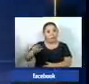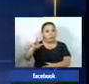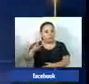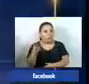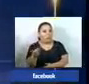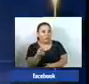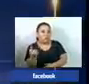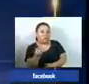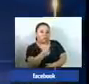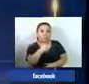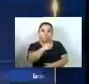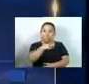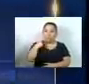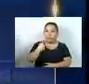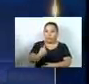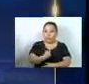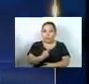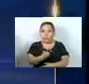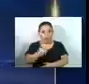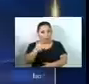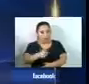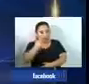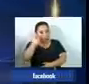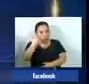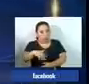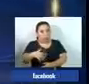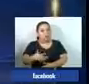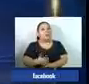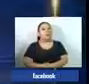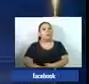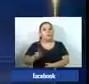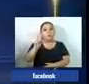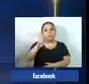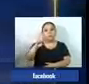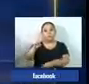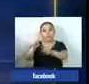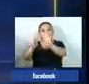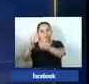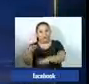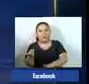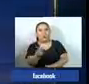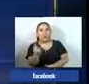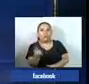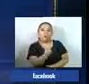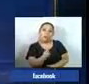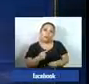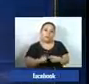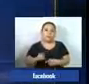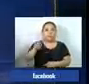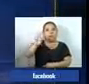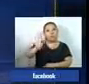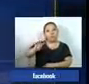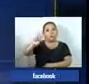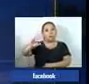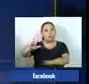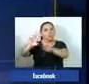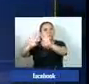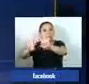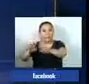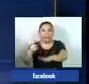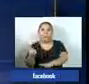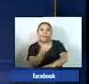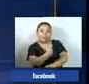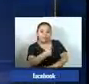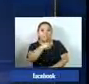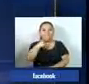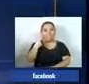suicidios en el país han sido alarmantes en 2017 se registraron 439 muertes por